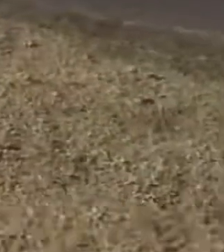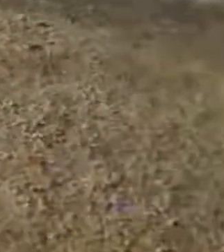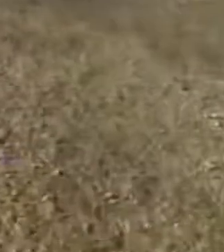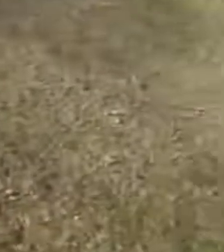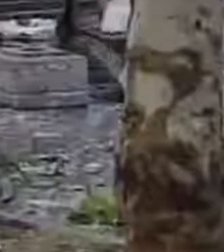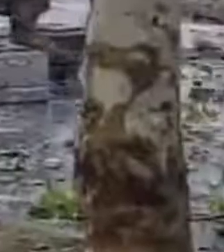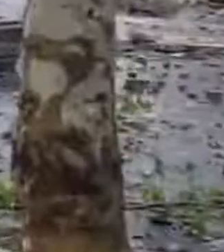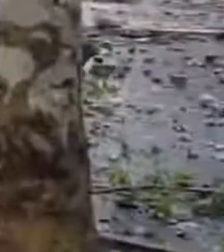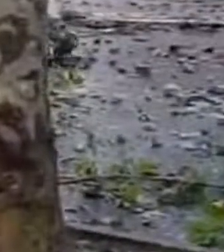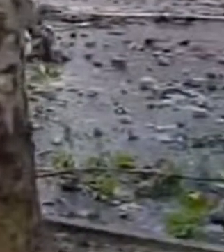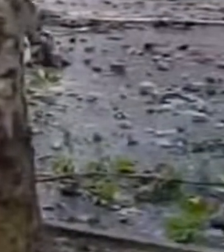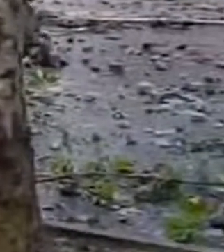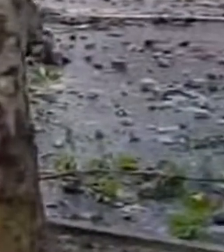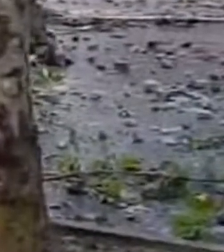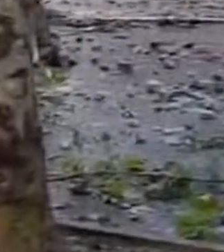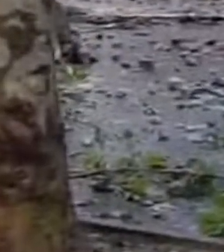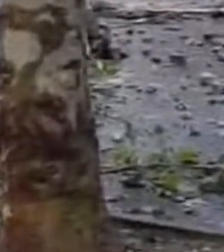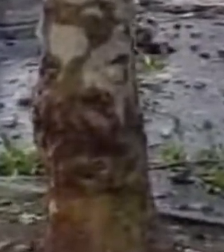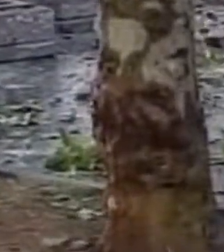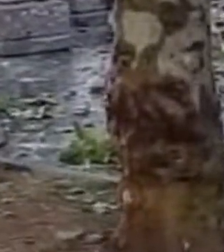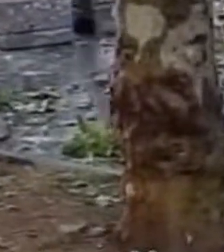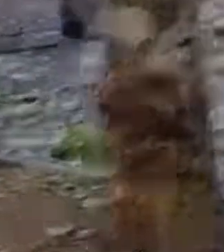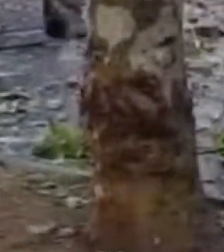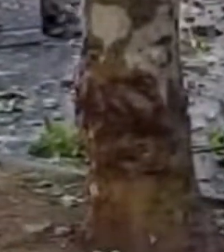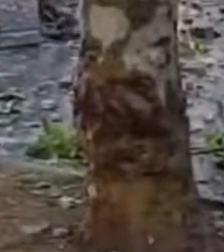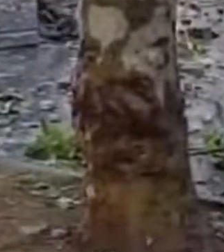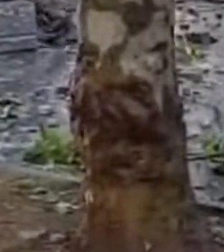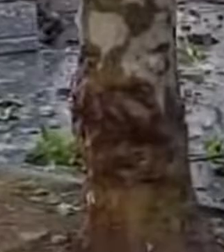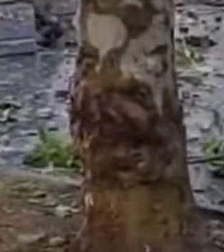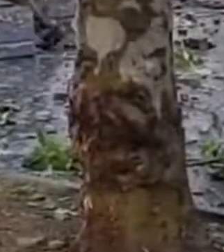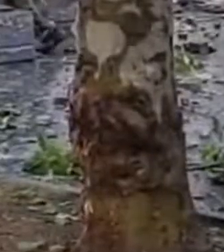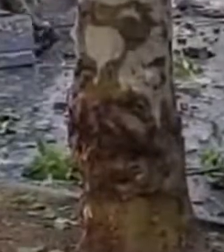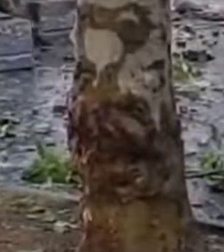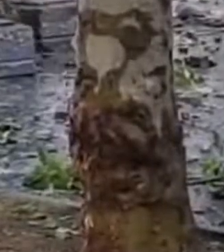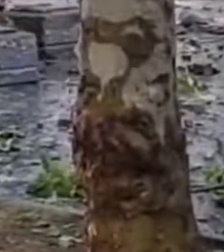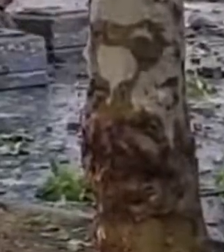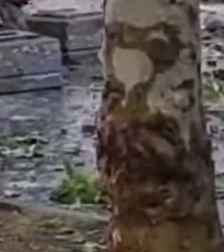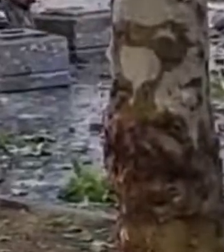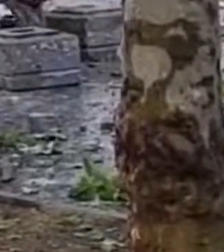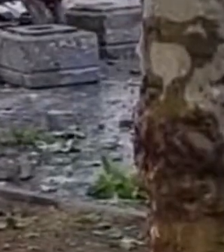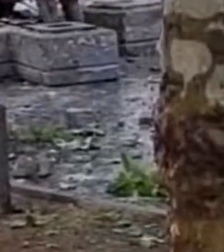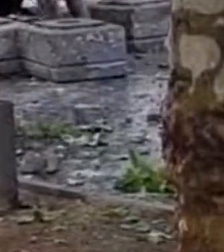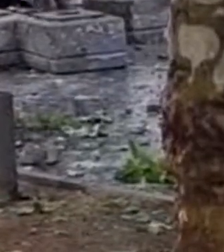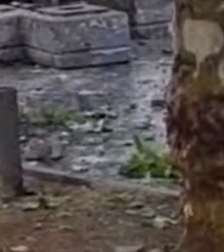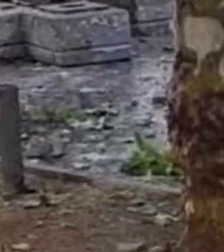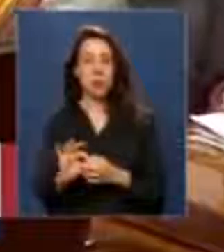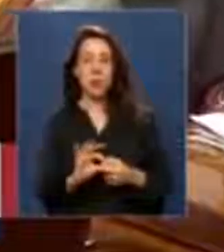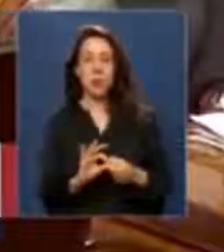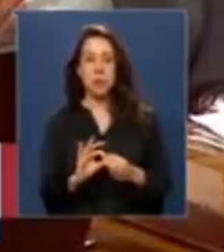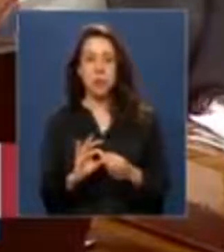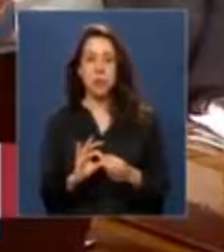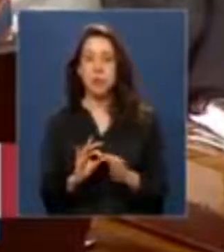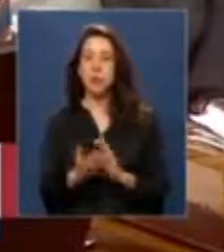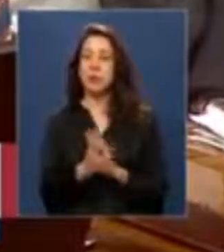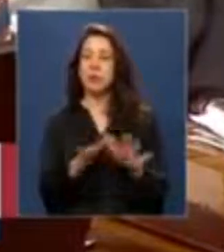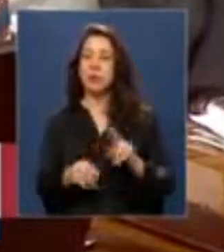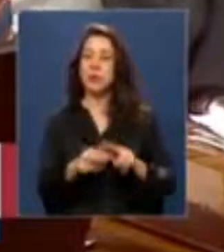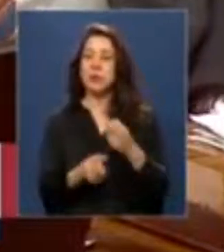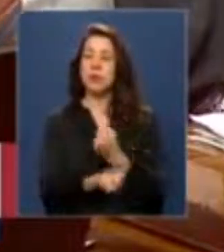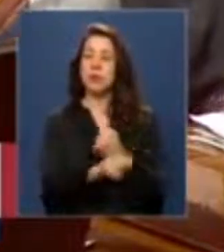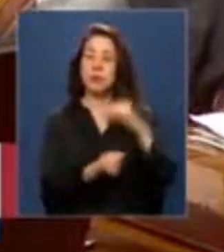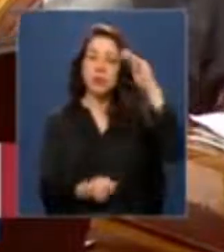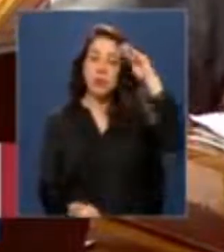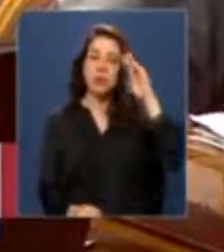de igualdad ante la ley y de no discriminación respecto al tercer capítulo del diputado de ser